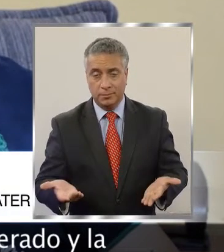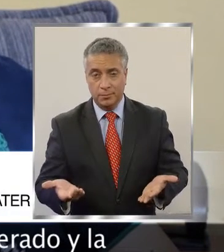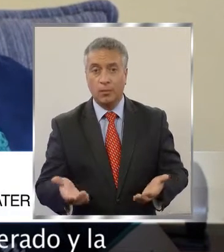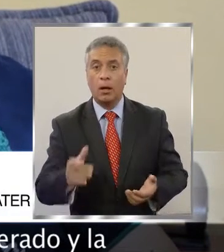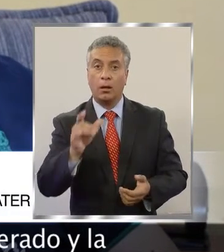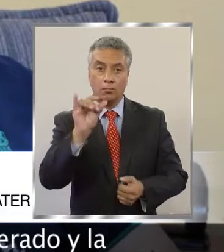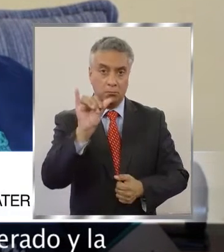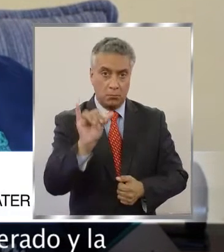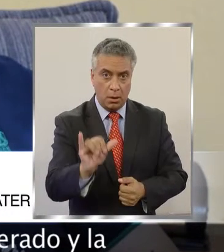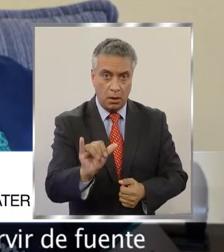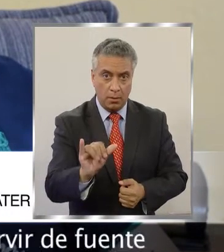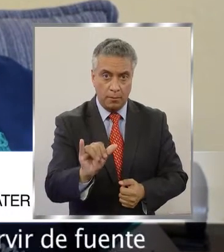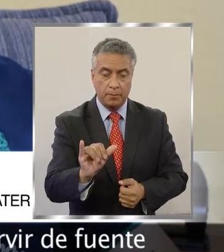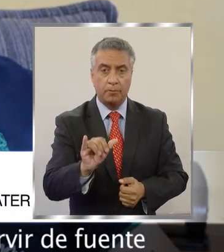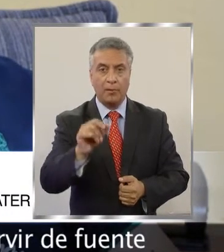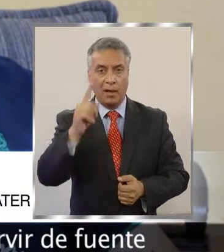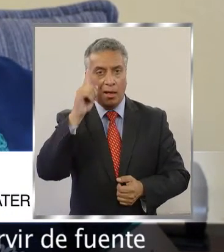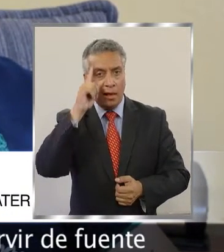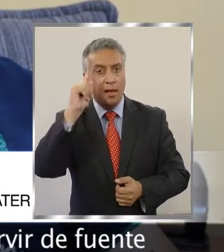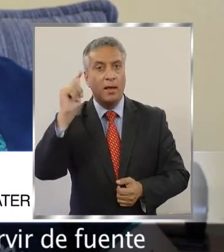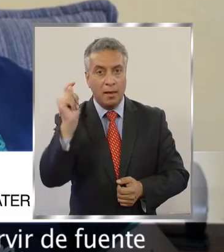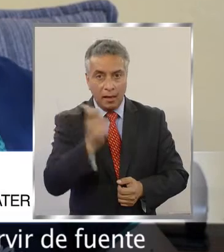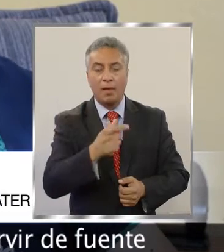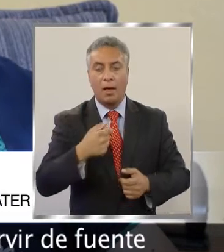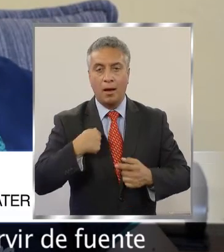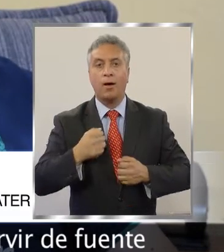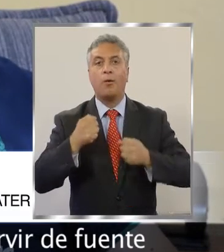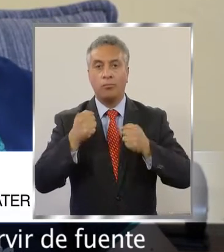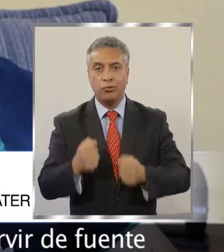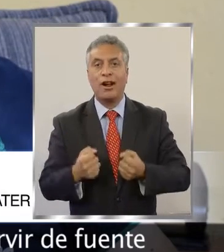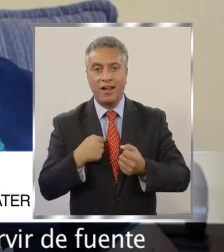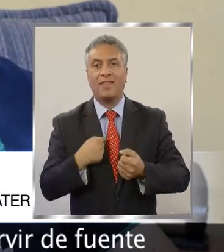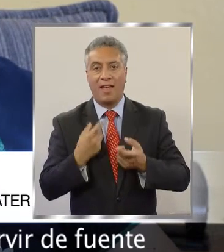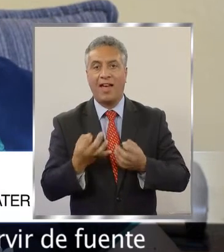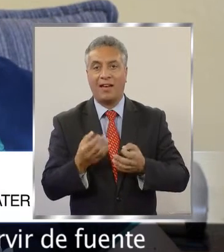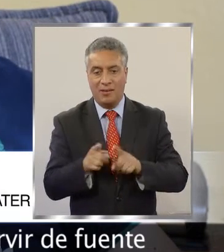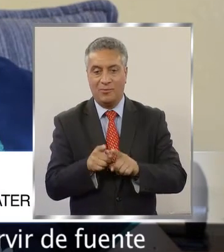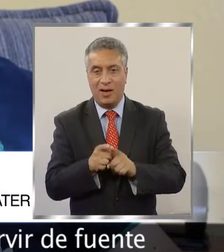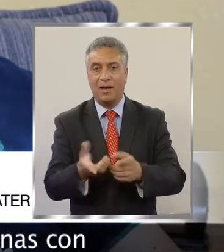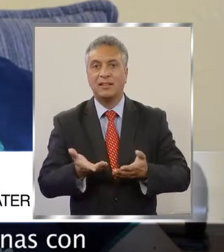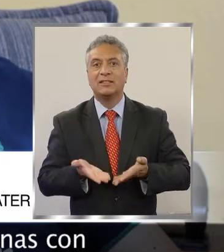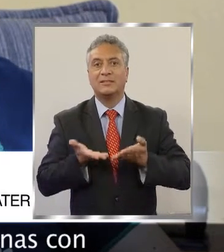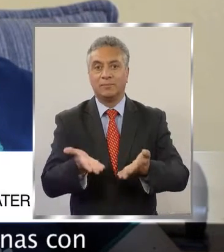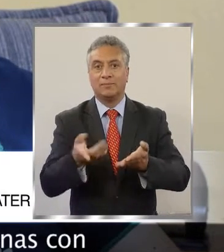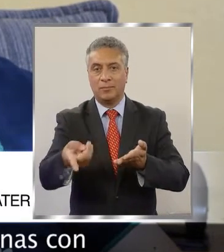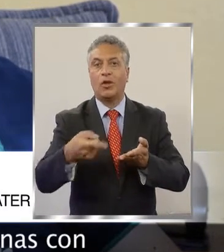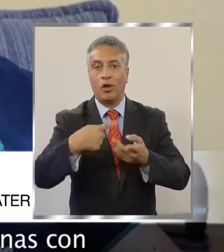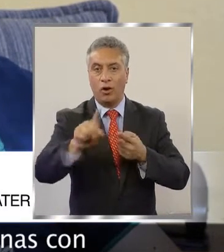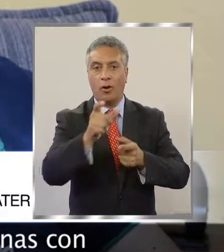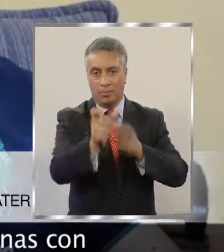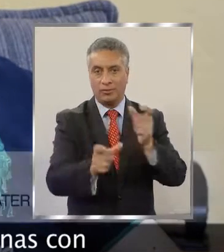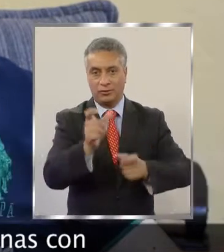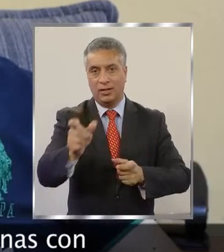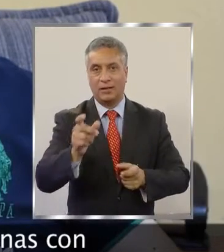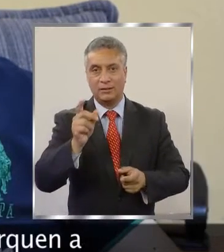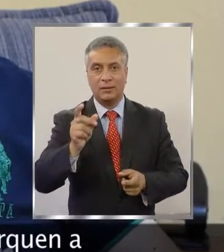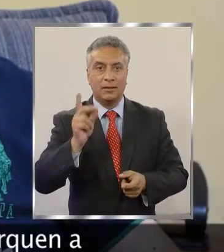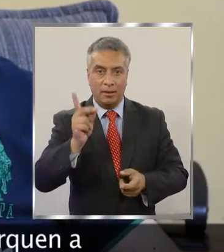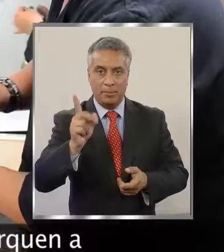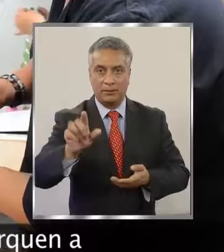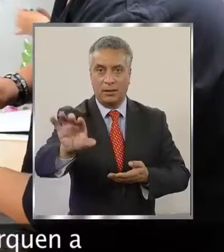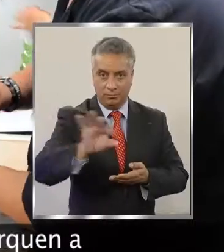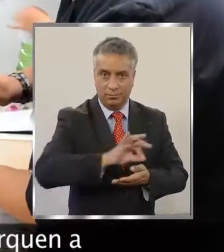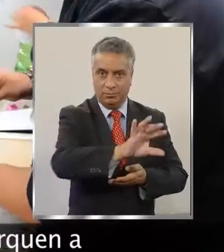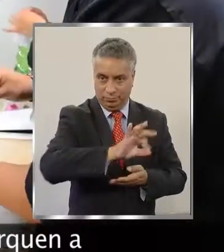Y la idea también es que pueda servir de fuente de trabajo para las personas